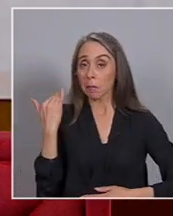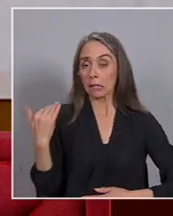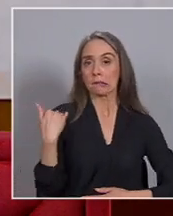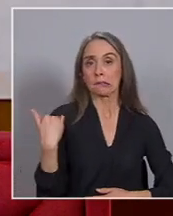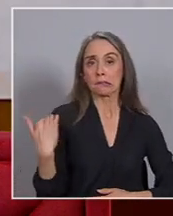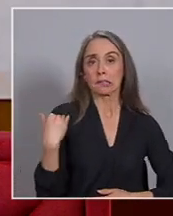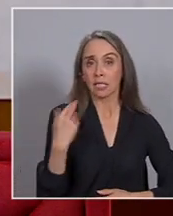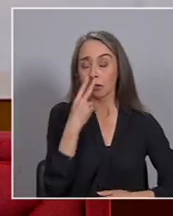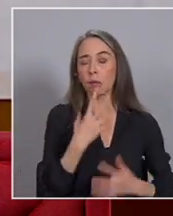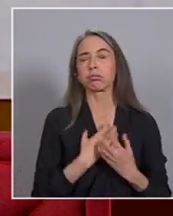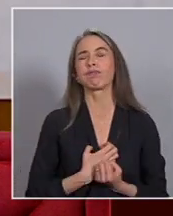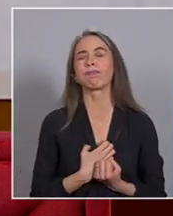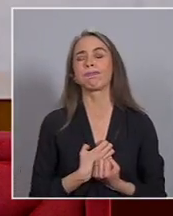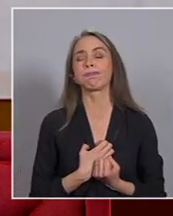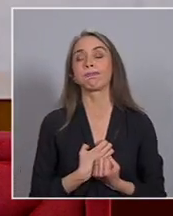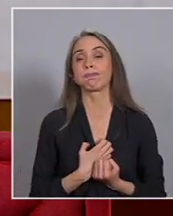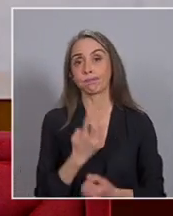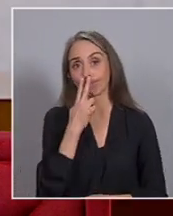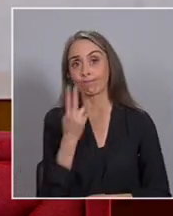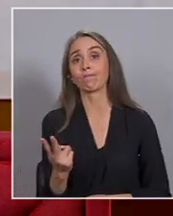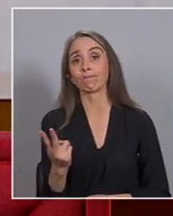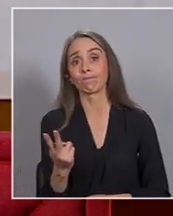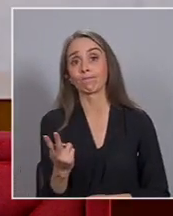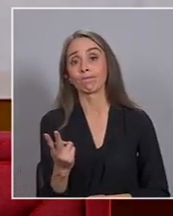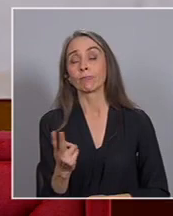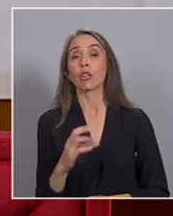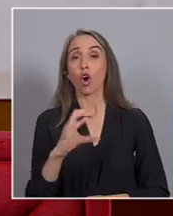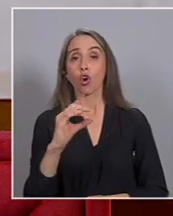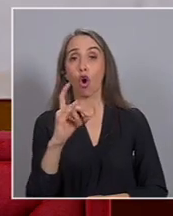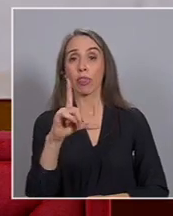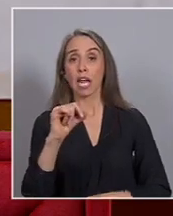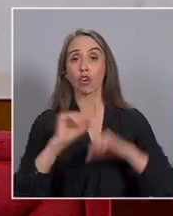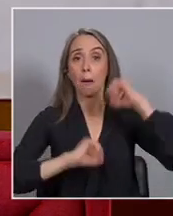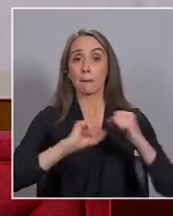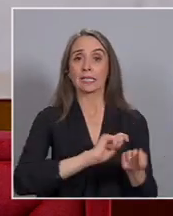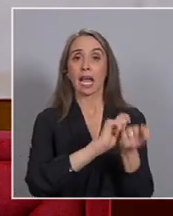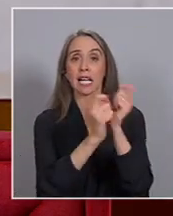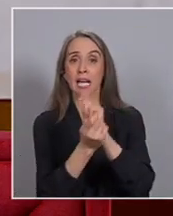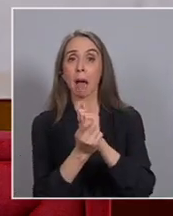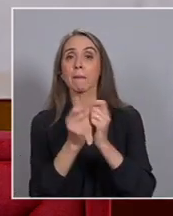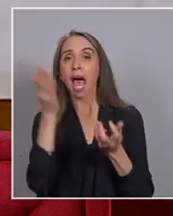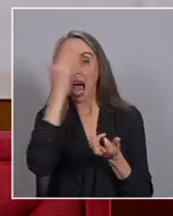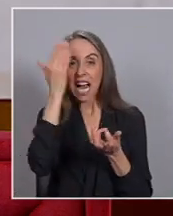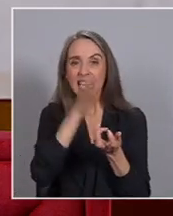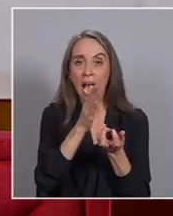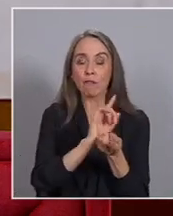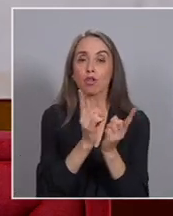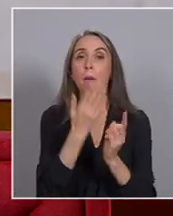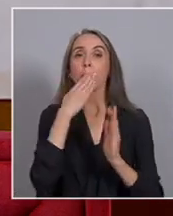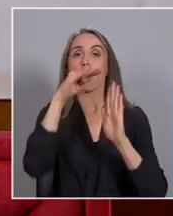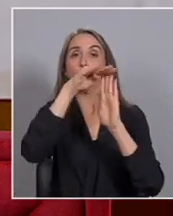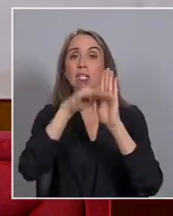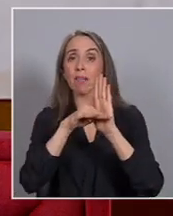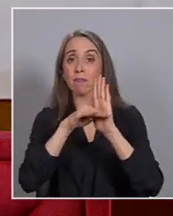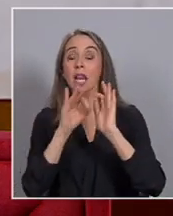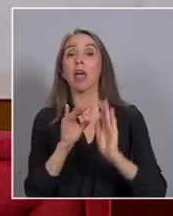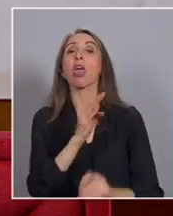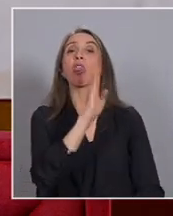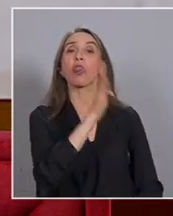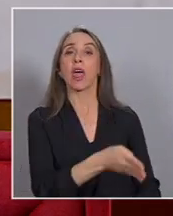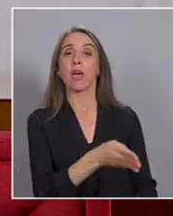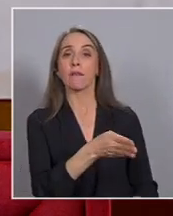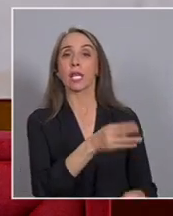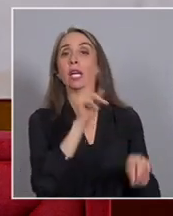recuerdan de manera desgarradora. Por eso, tal como Codelco está transitando hacia mejores estándares, también tienen el deber